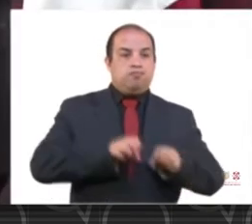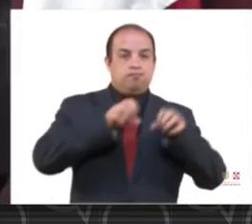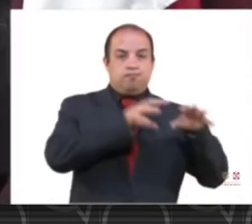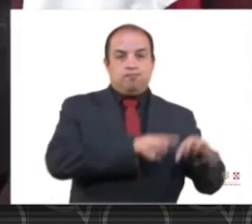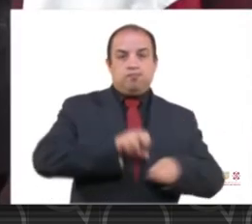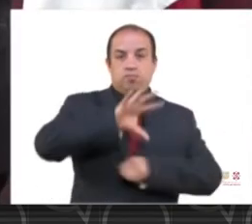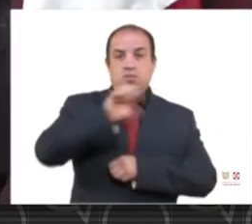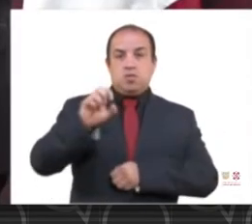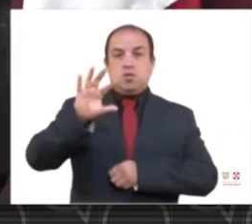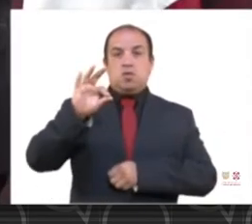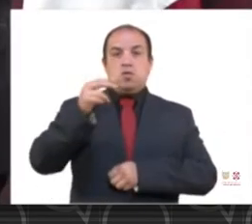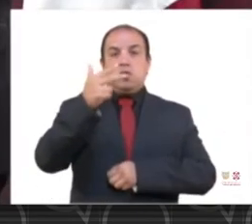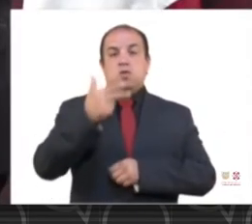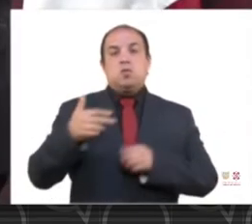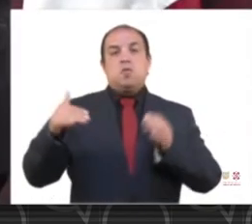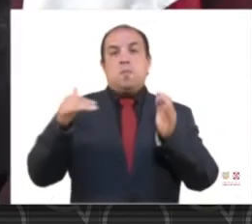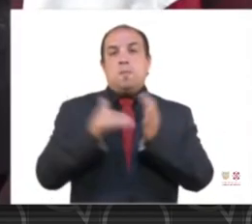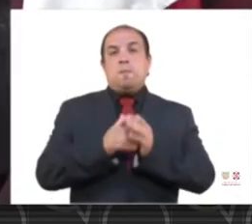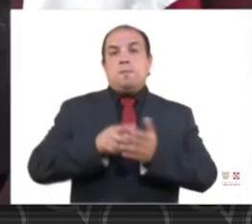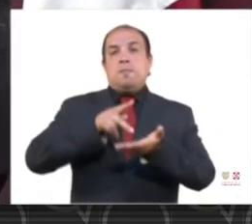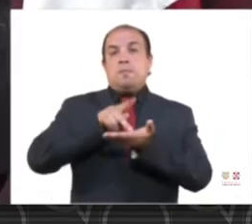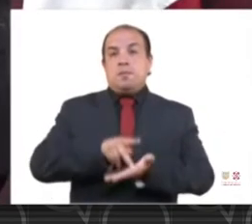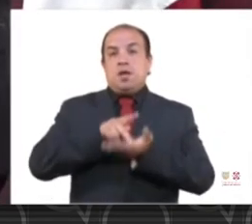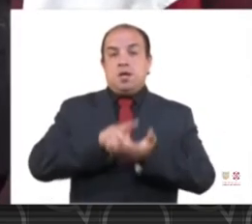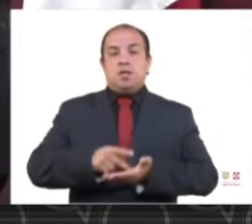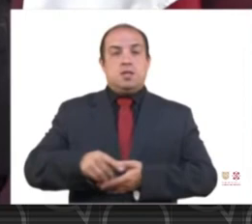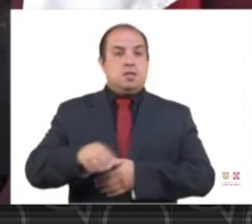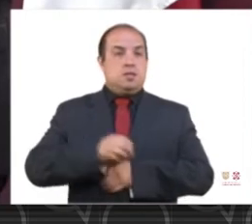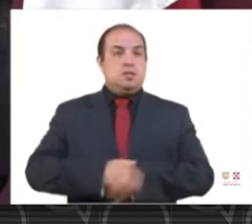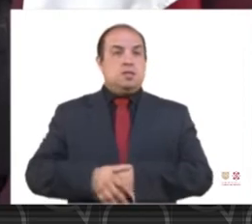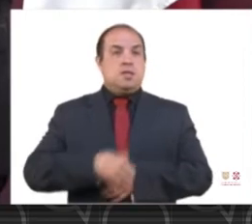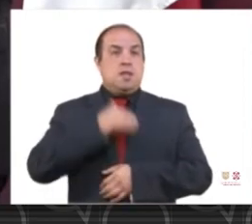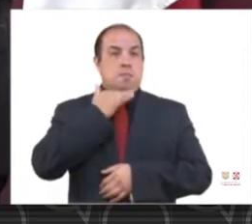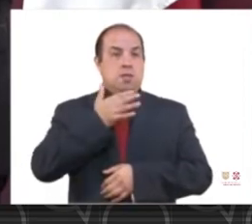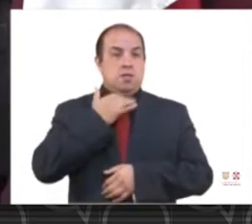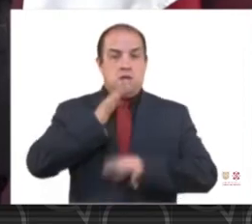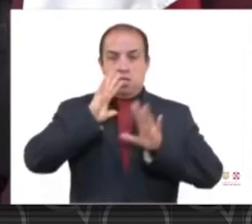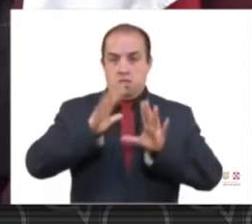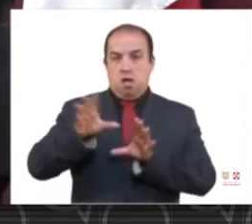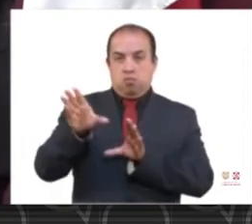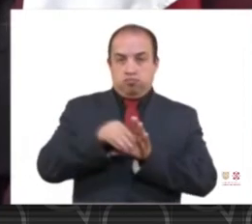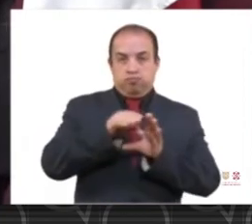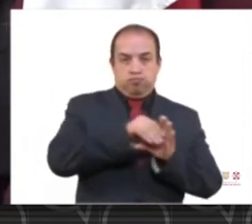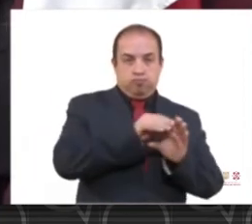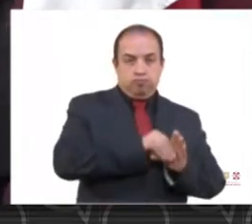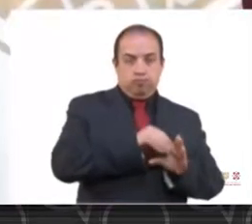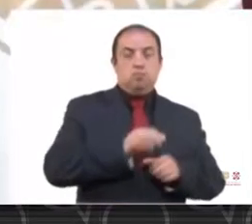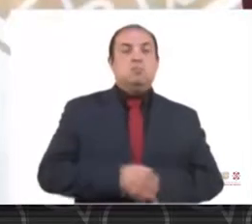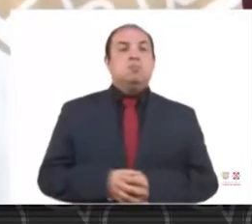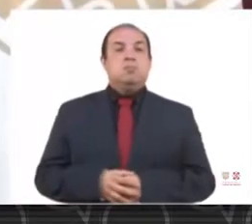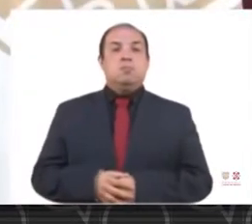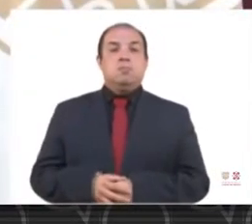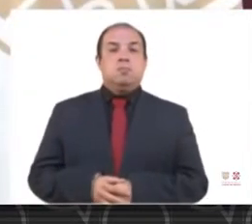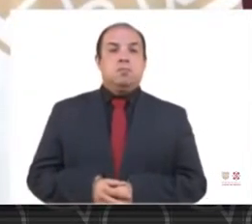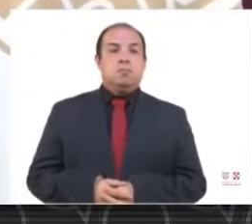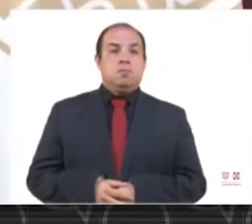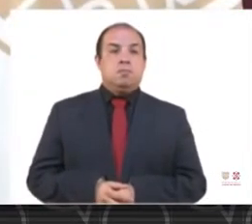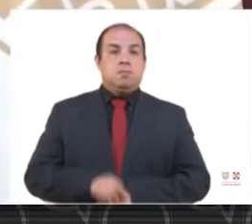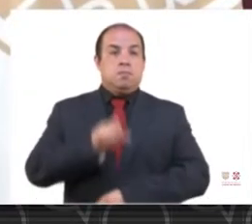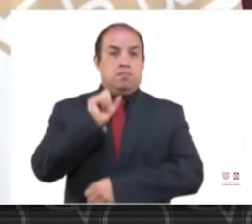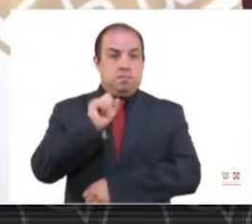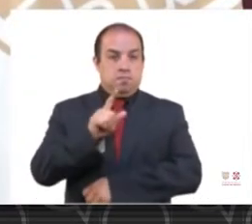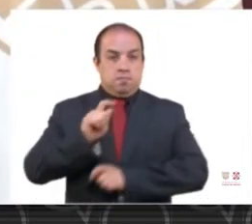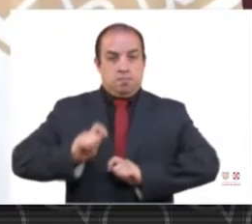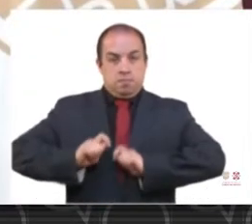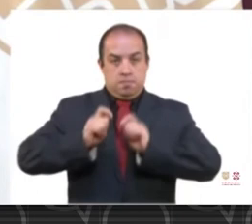toneladas de basura que ya fueron recopiladas. De igual manera, se